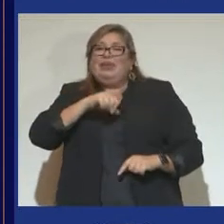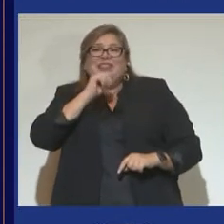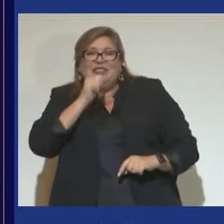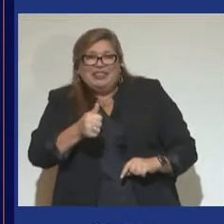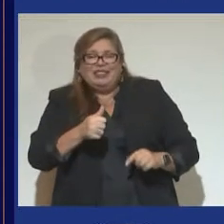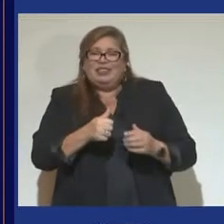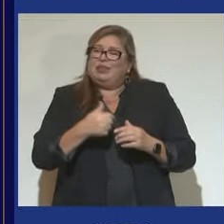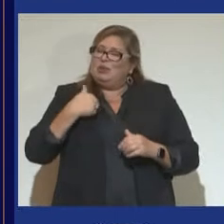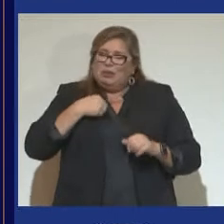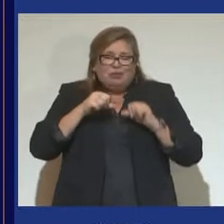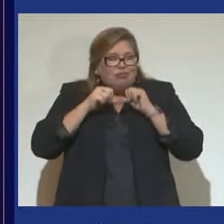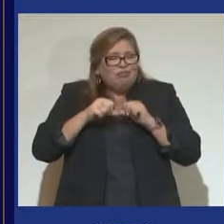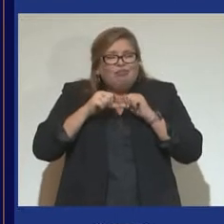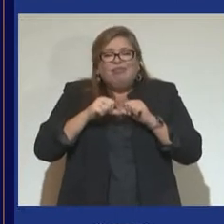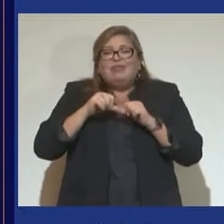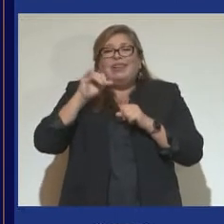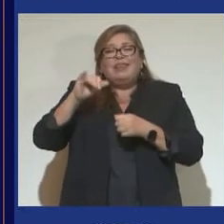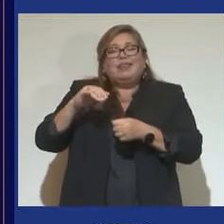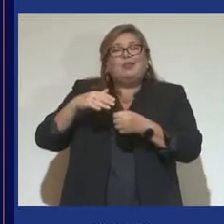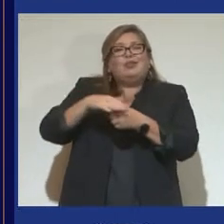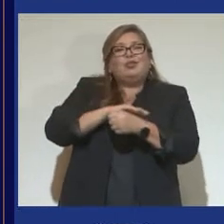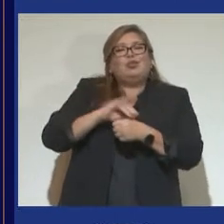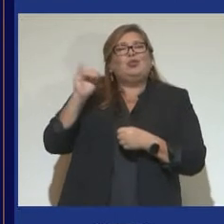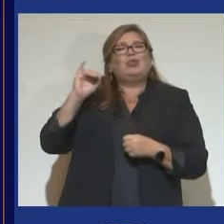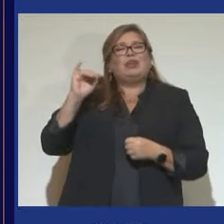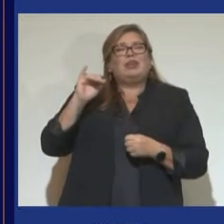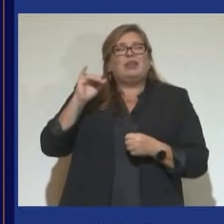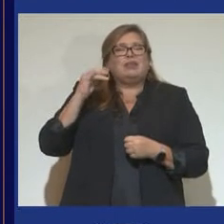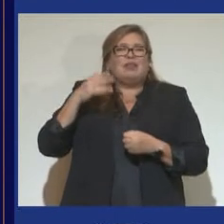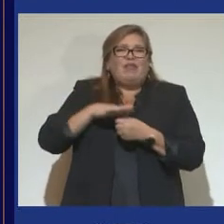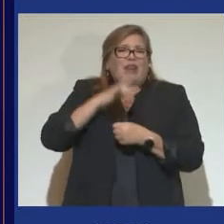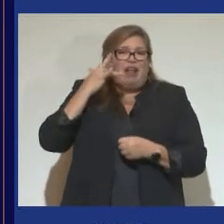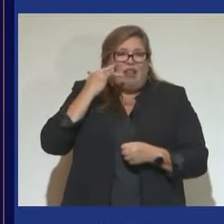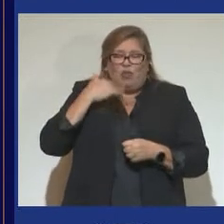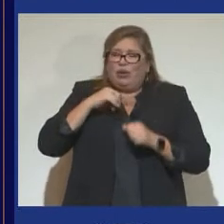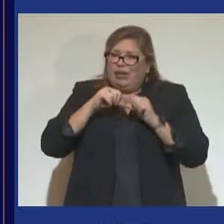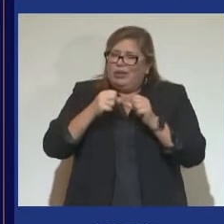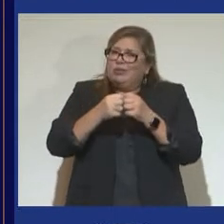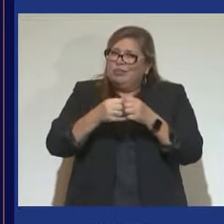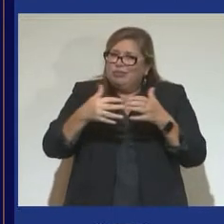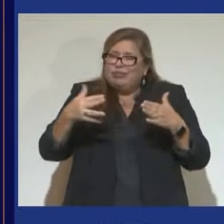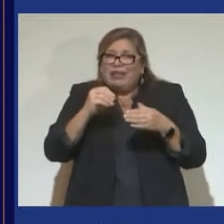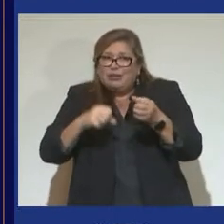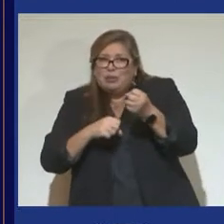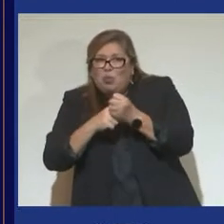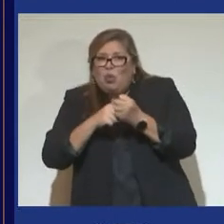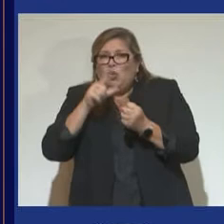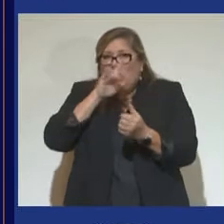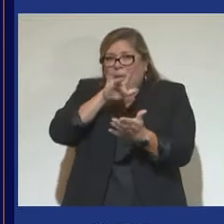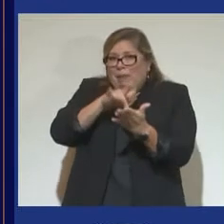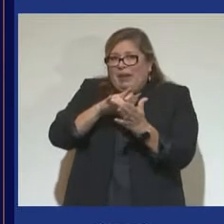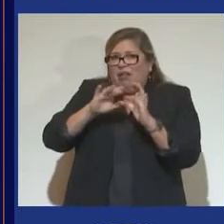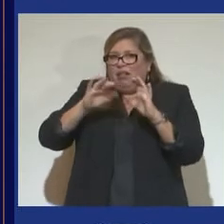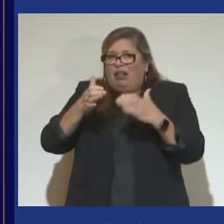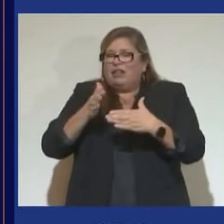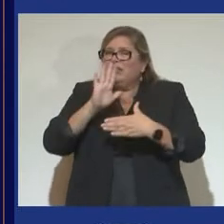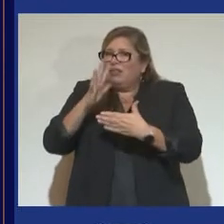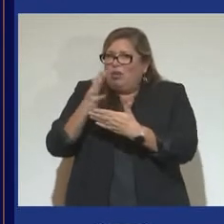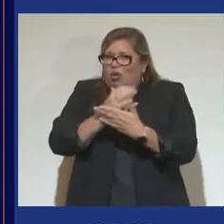hemos creído más expansión en los y dios incluso apoyando a la clase media hemos